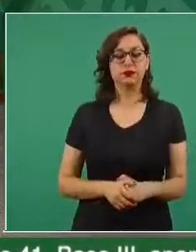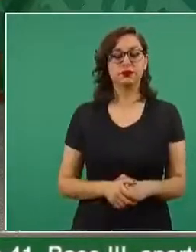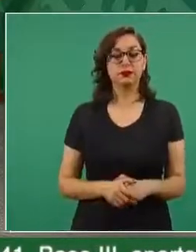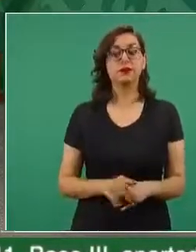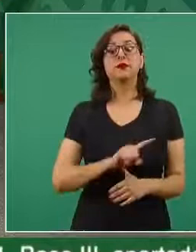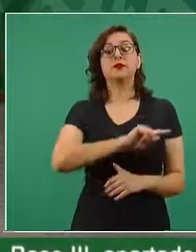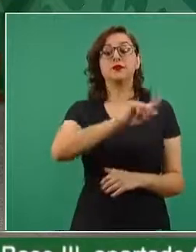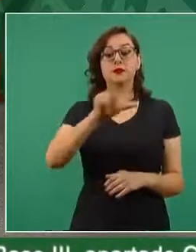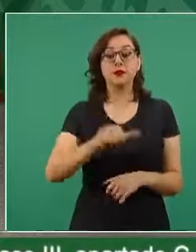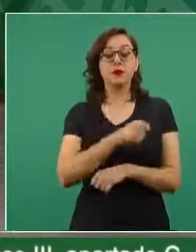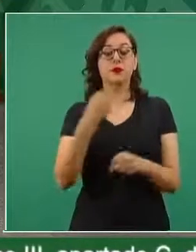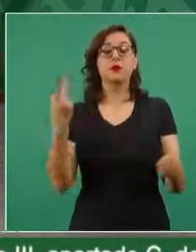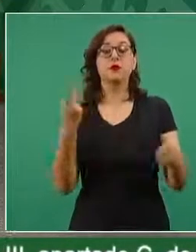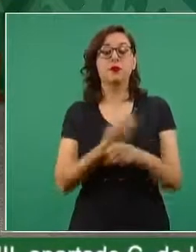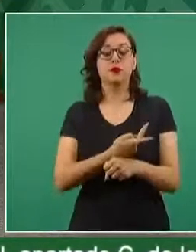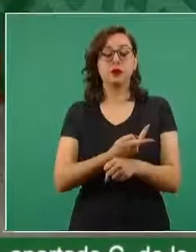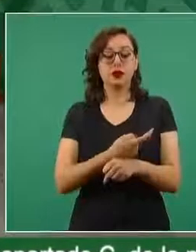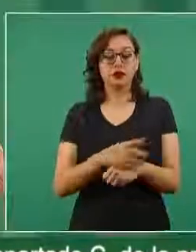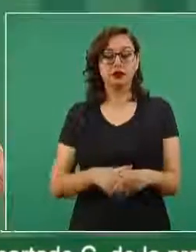el fraude